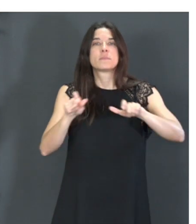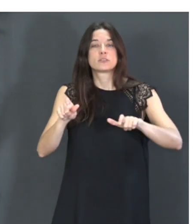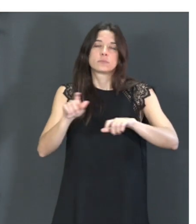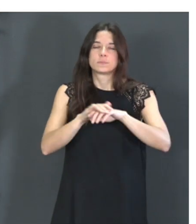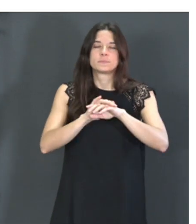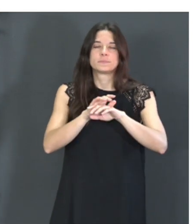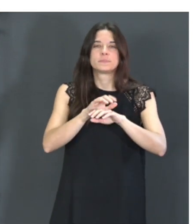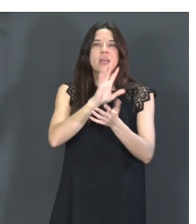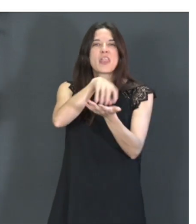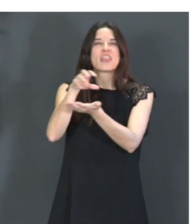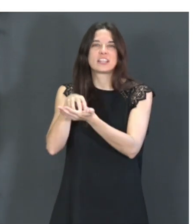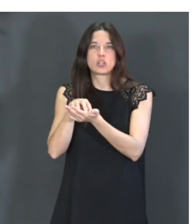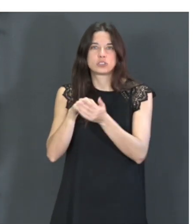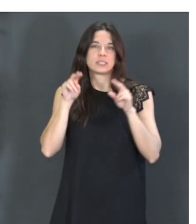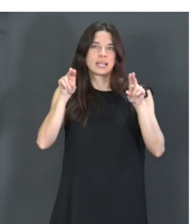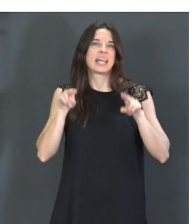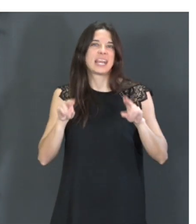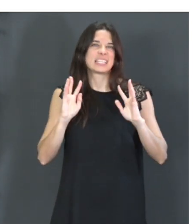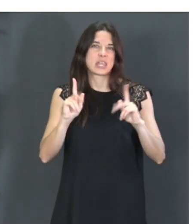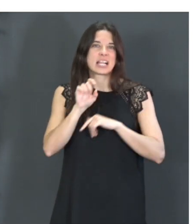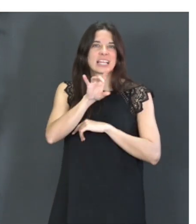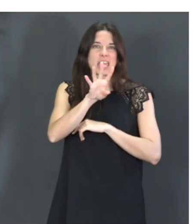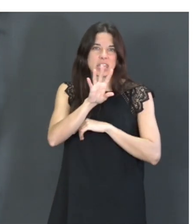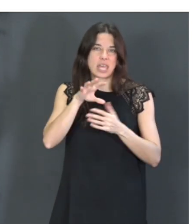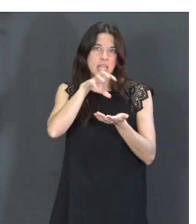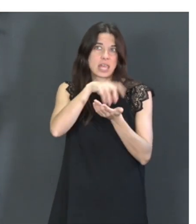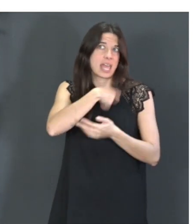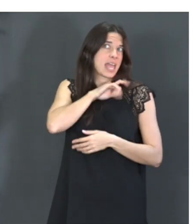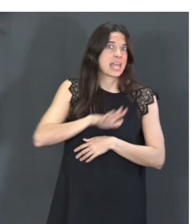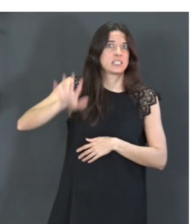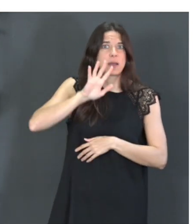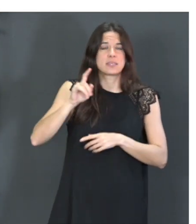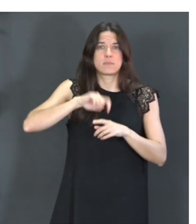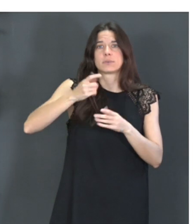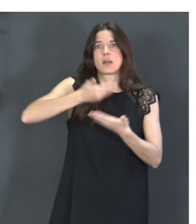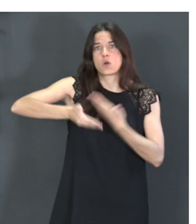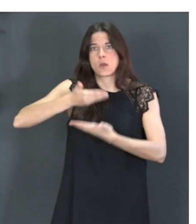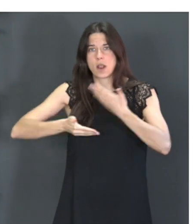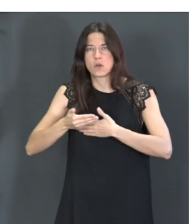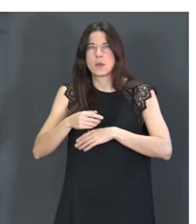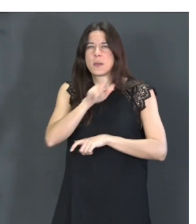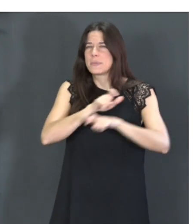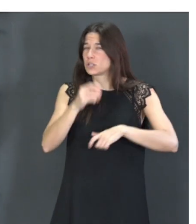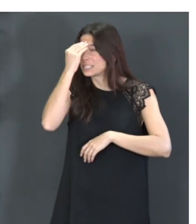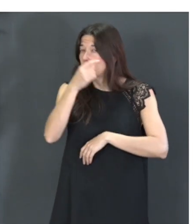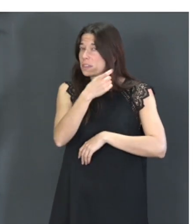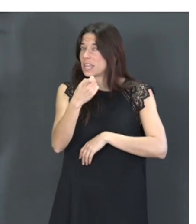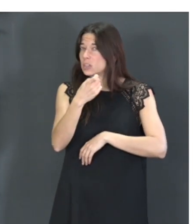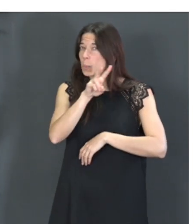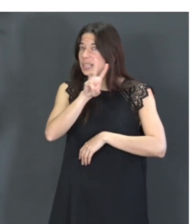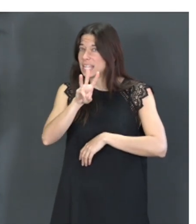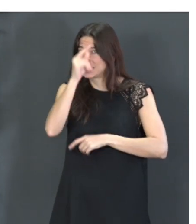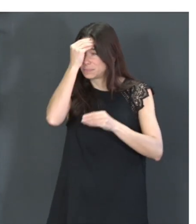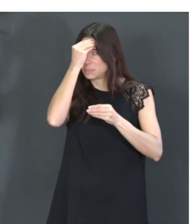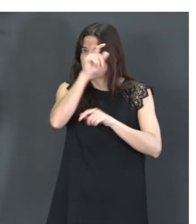centros residenciales de toda España, con más de 123 personas, creo que han sido exactamente los